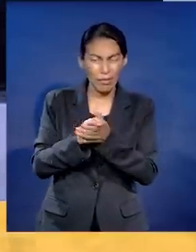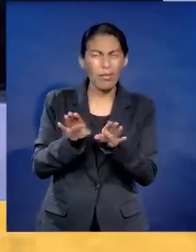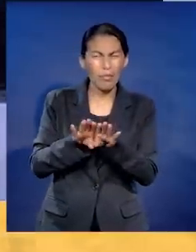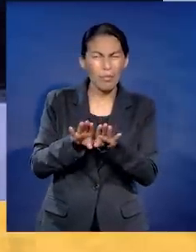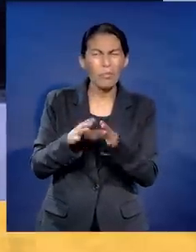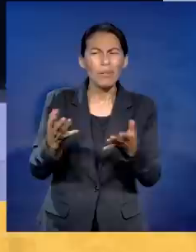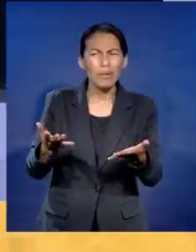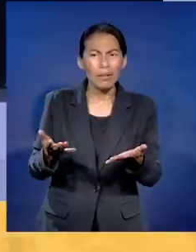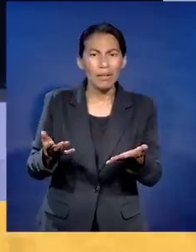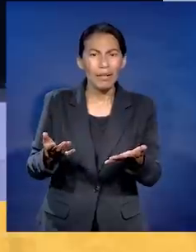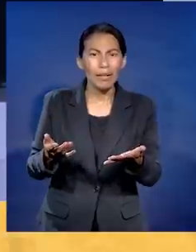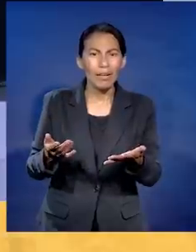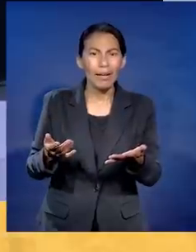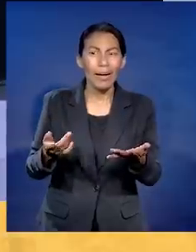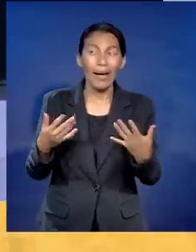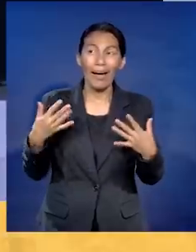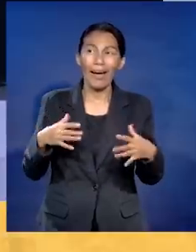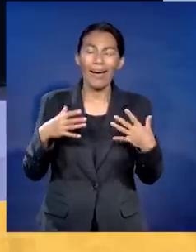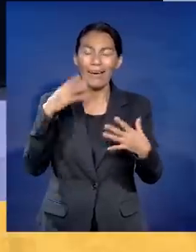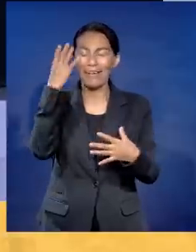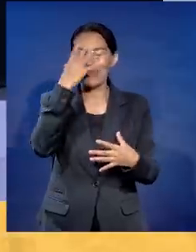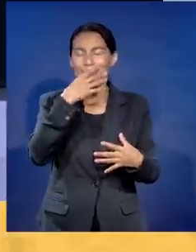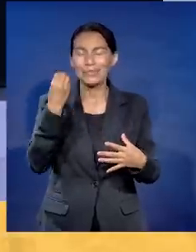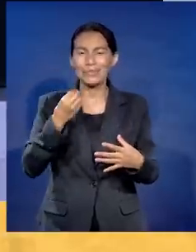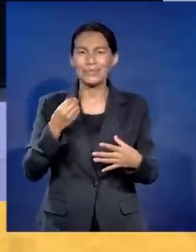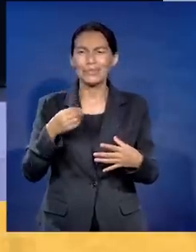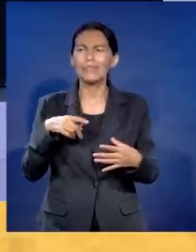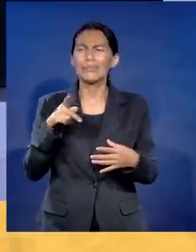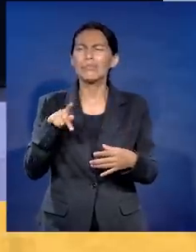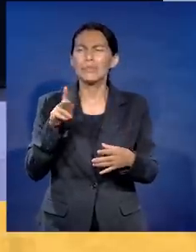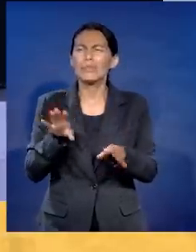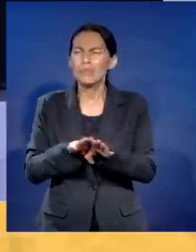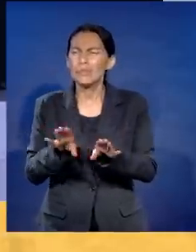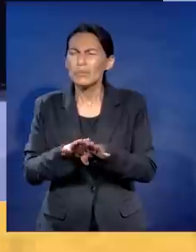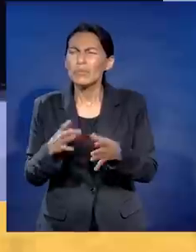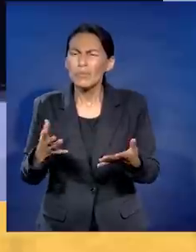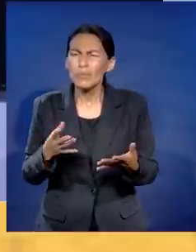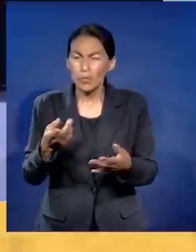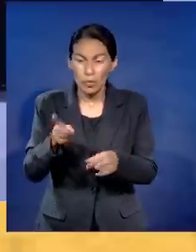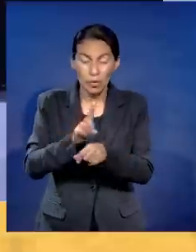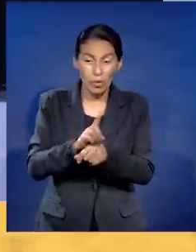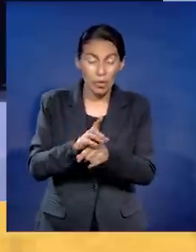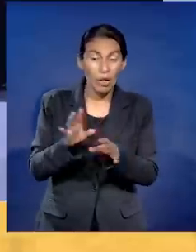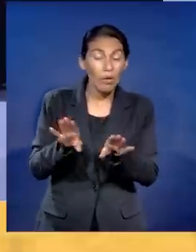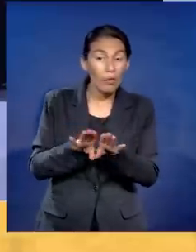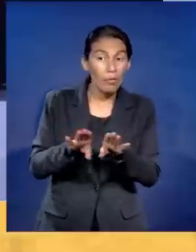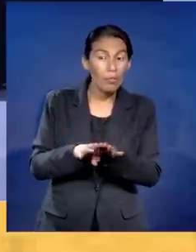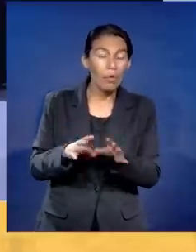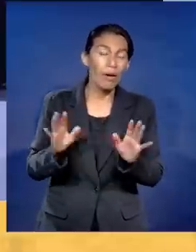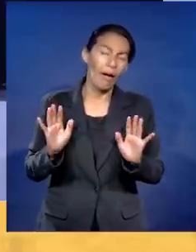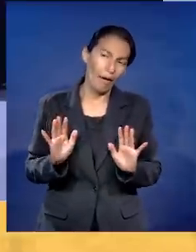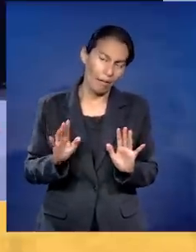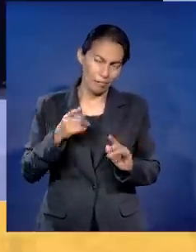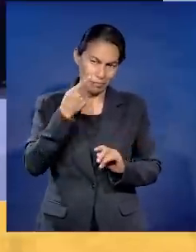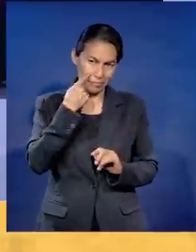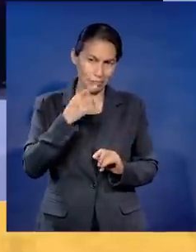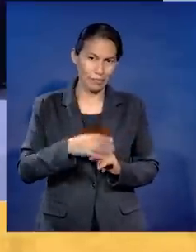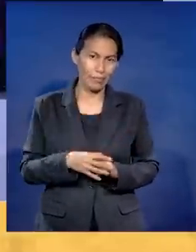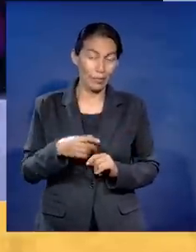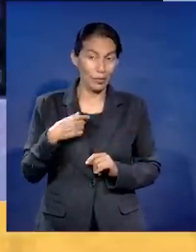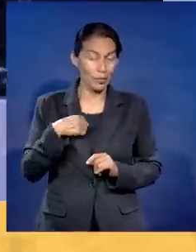que van a ser las cosas cuando nos casemos? ¡Ay! Oh, dice, no, pues muy bonita. Sí, sí, pero ¿cómo? ¿Cómo va a ser tu